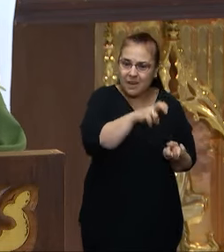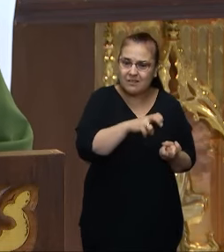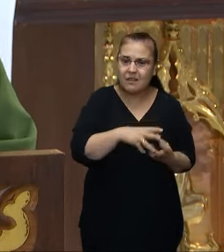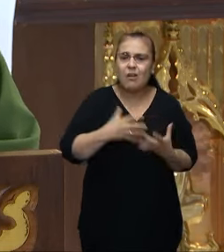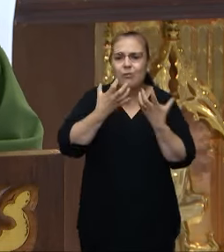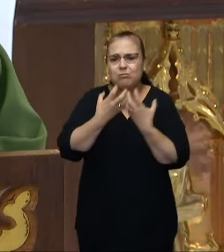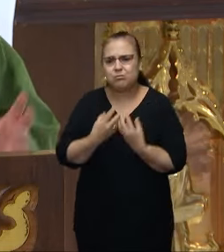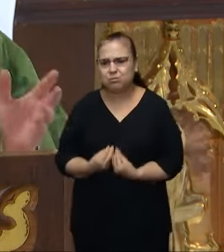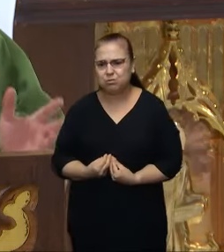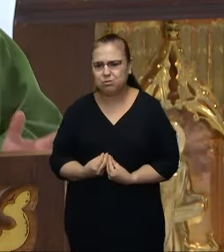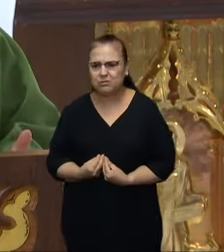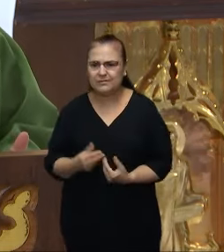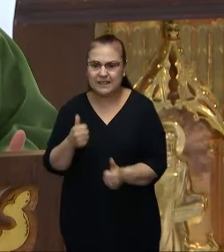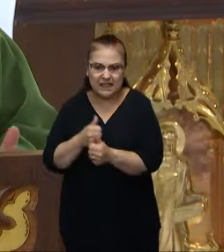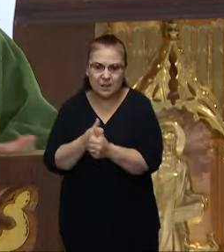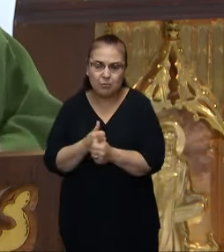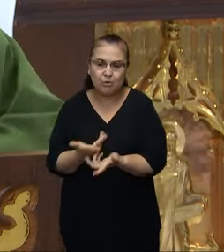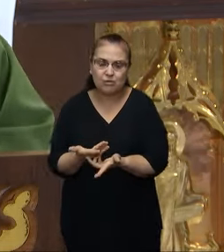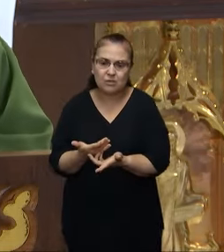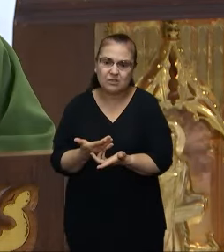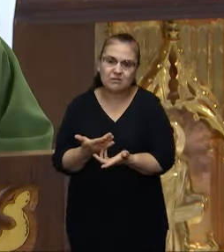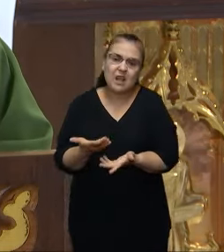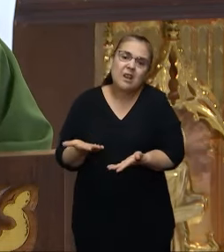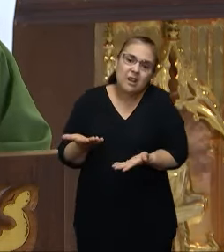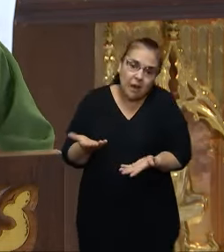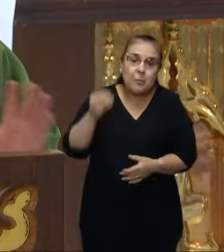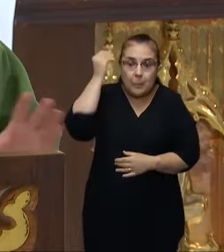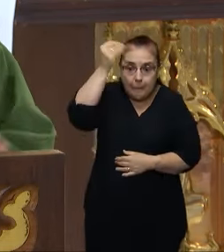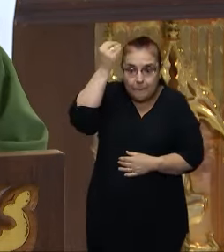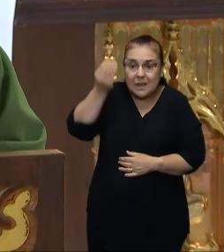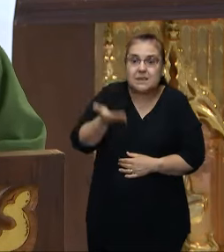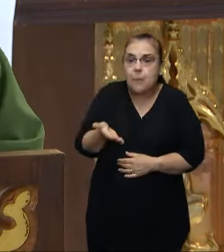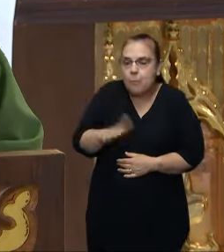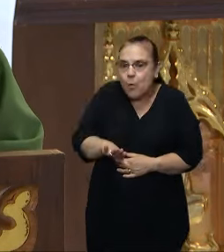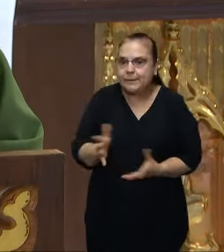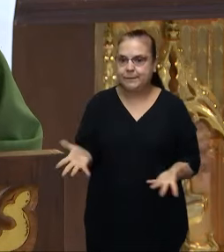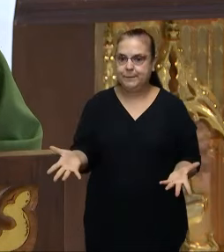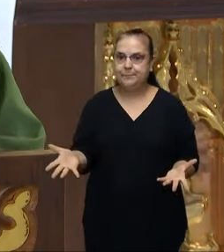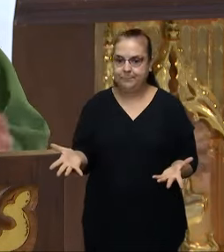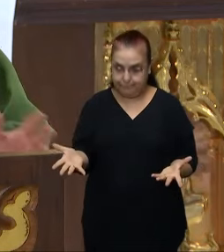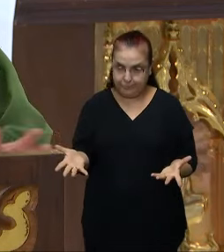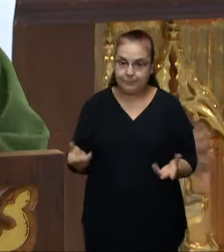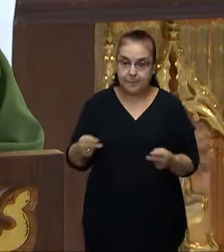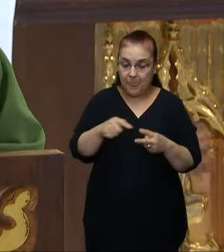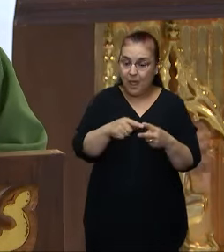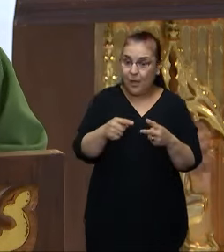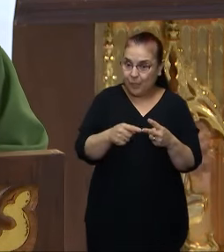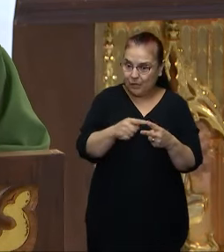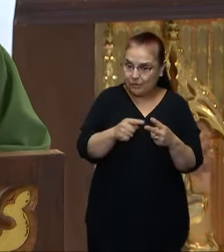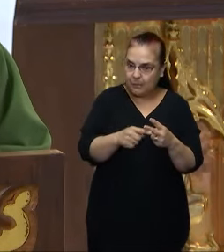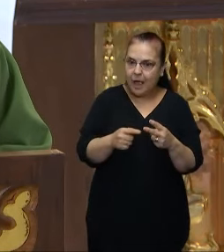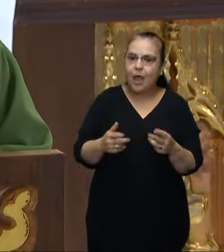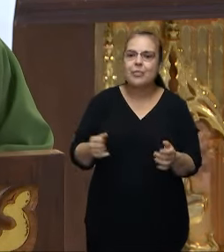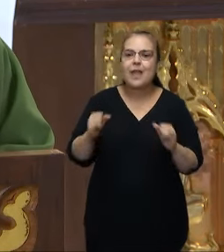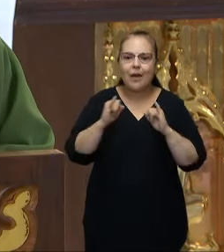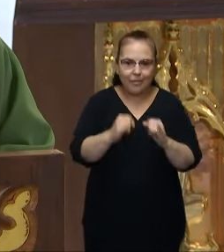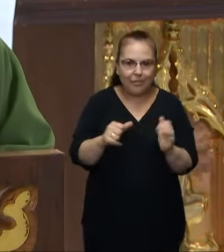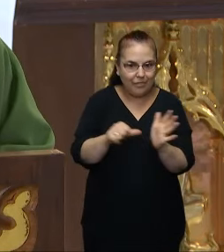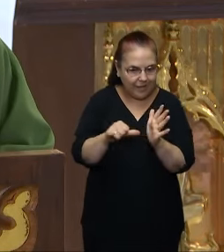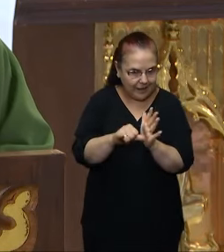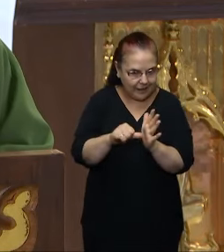discípulos claro ellos pensaron la muerte tiene que ver los dos temas con Jerusalén se acercan a Jerusalén